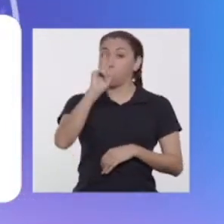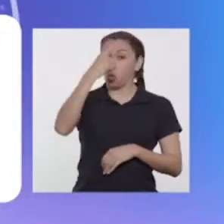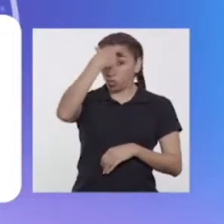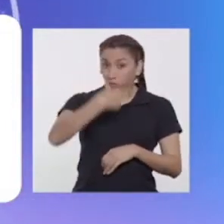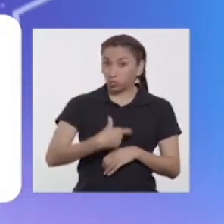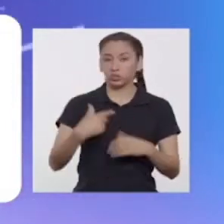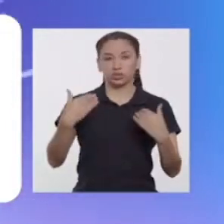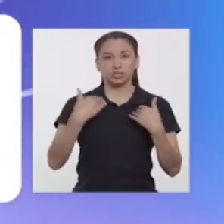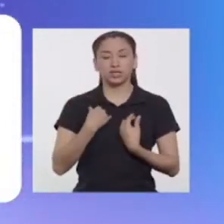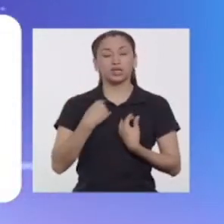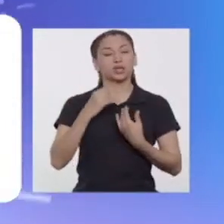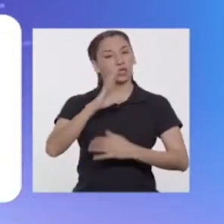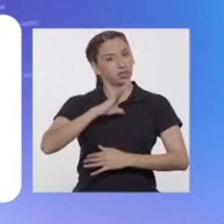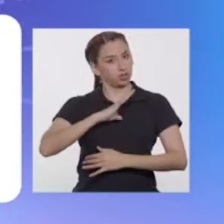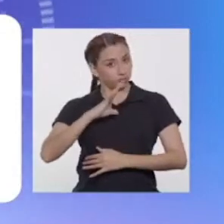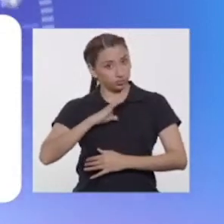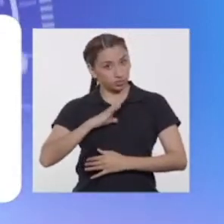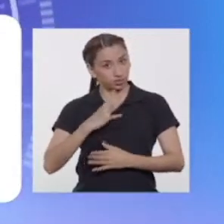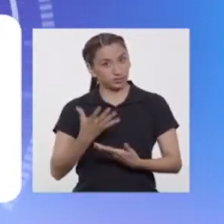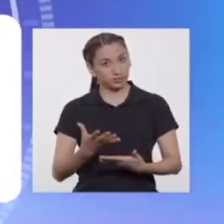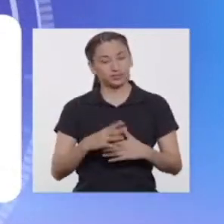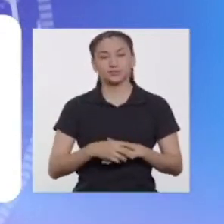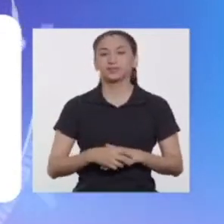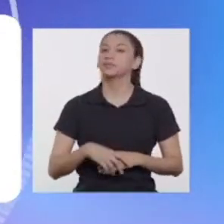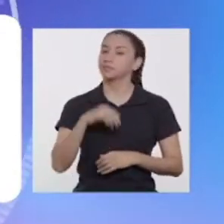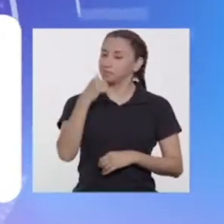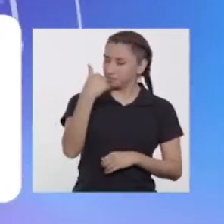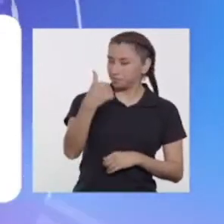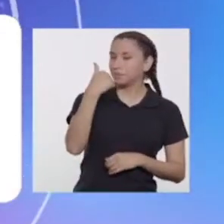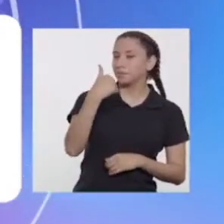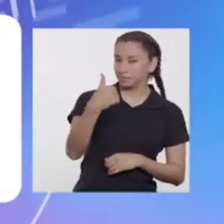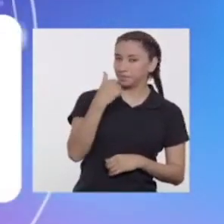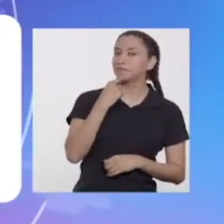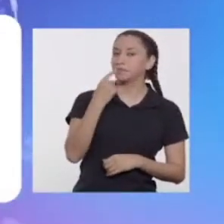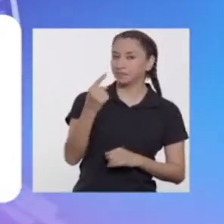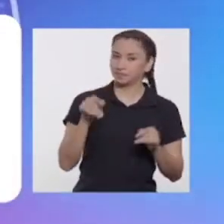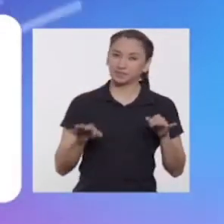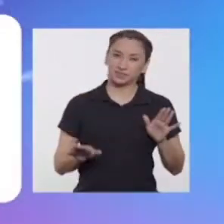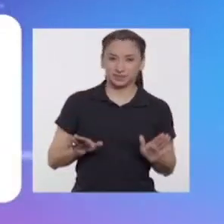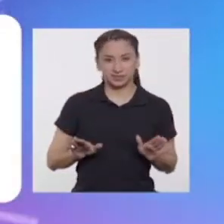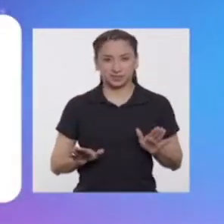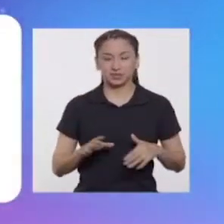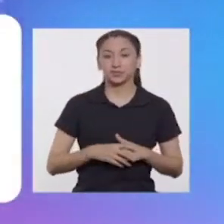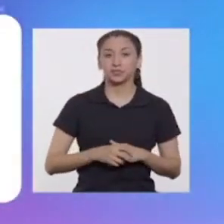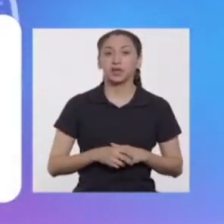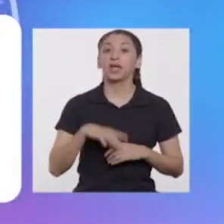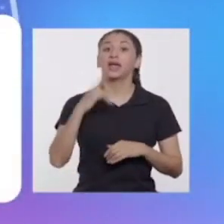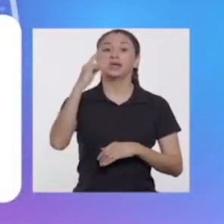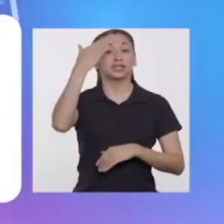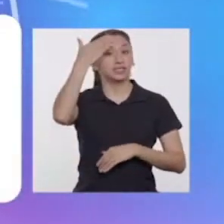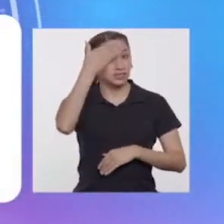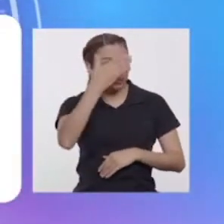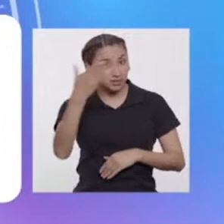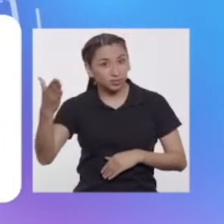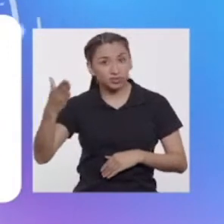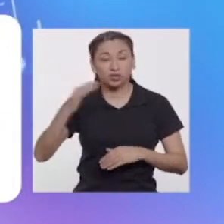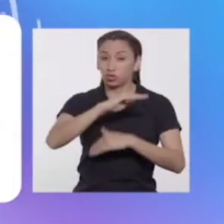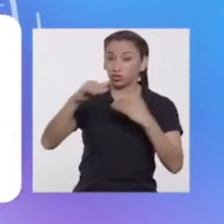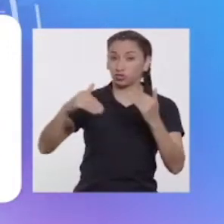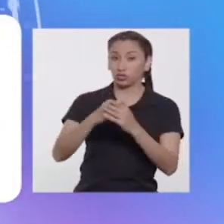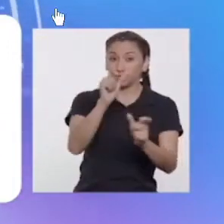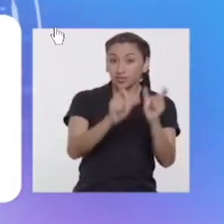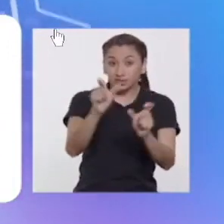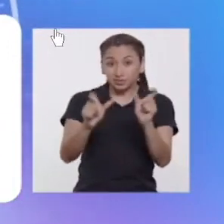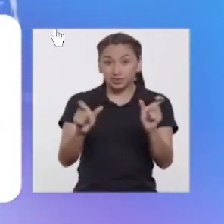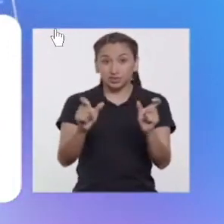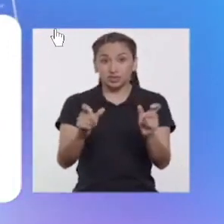Uno tiene que ser educado. ¡Bien dicho, Andrés! Saludar a todos los que